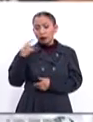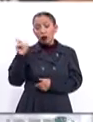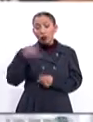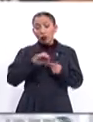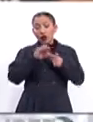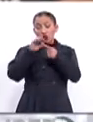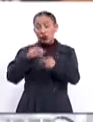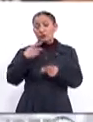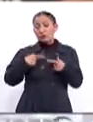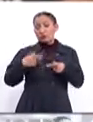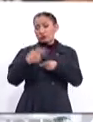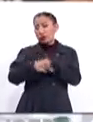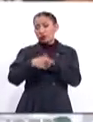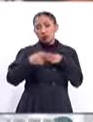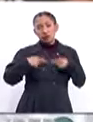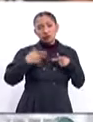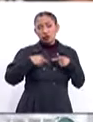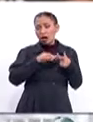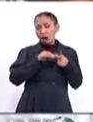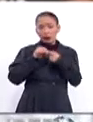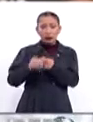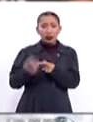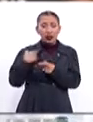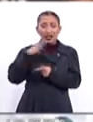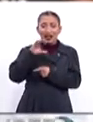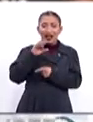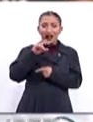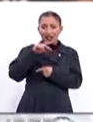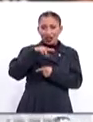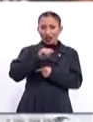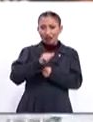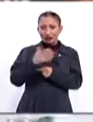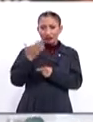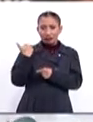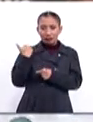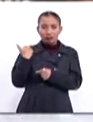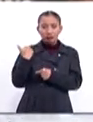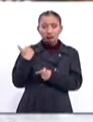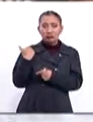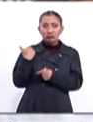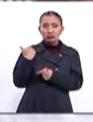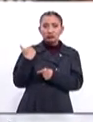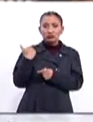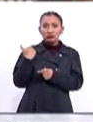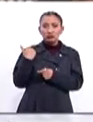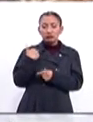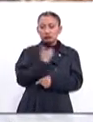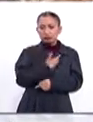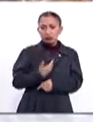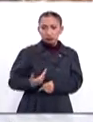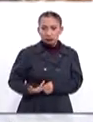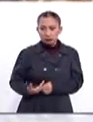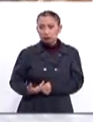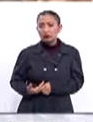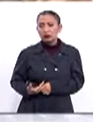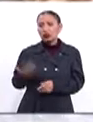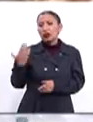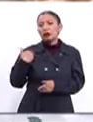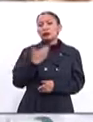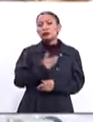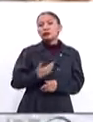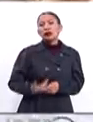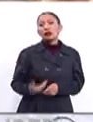extraditado muy peligrosos criminales. El propio José Cárdenas, durante el sexenio del entonces